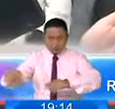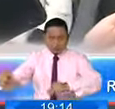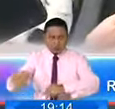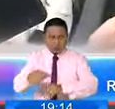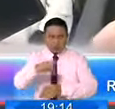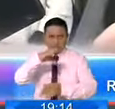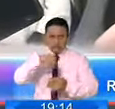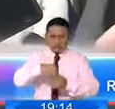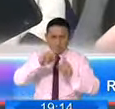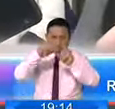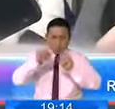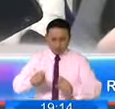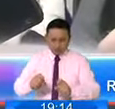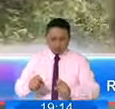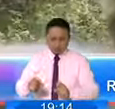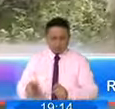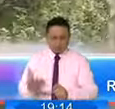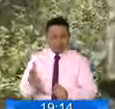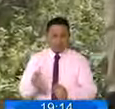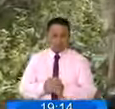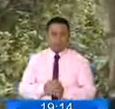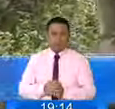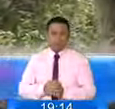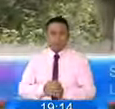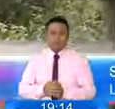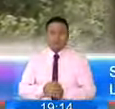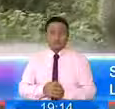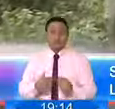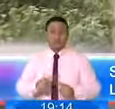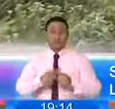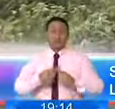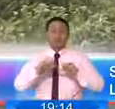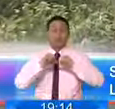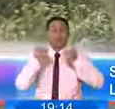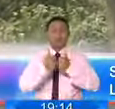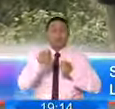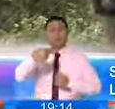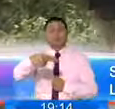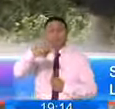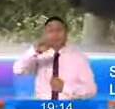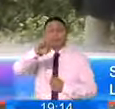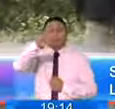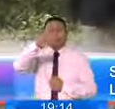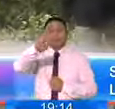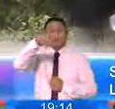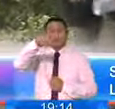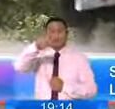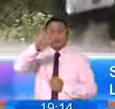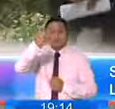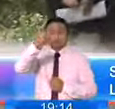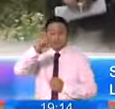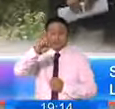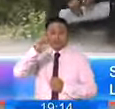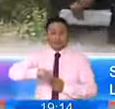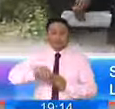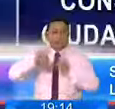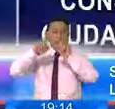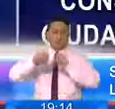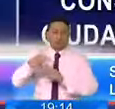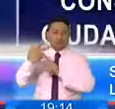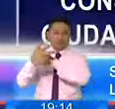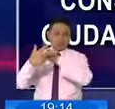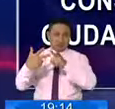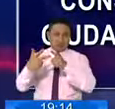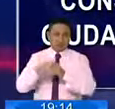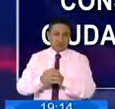dentro de esta pregunta. Mientras que el ex legislador Virgilio Hernández presentó el mismo recurso en contra de 3 preguntas sobre